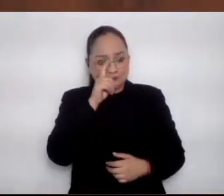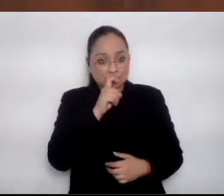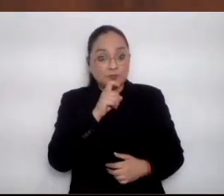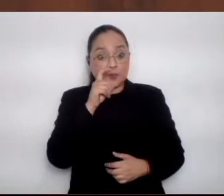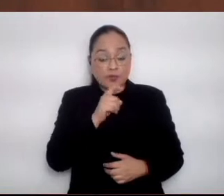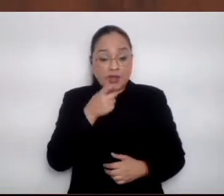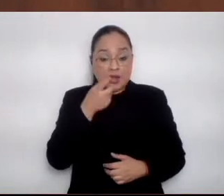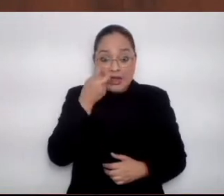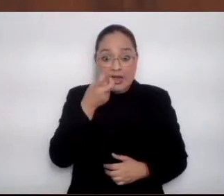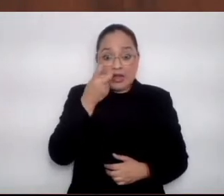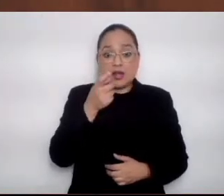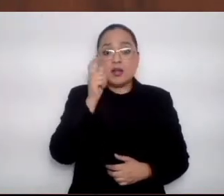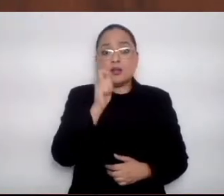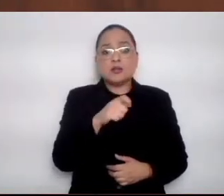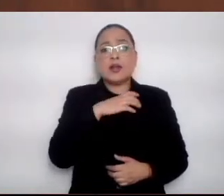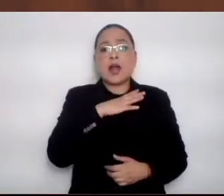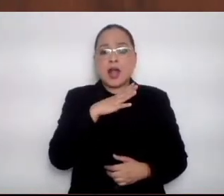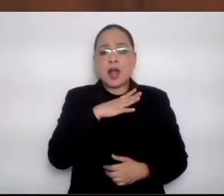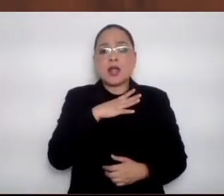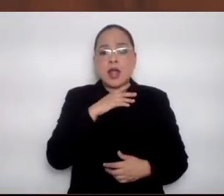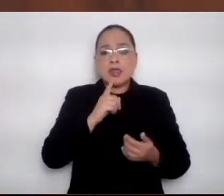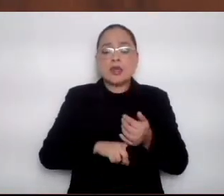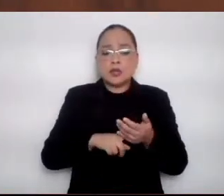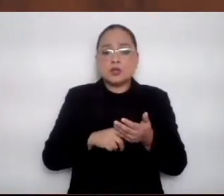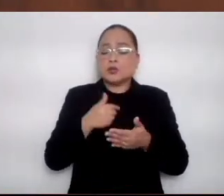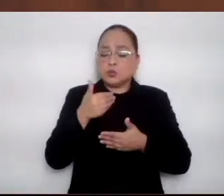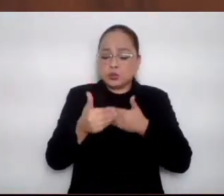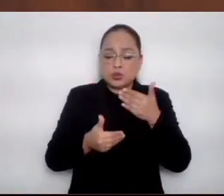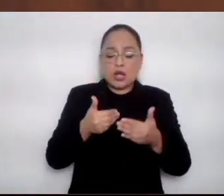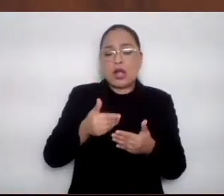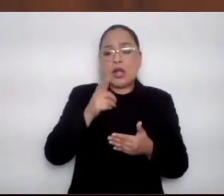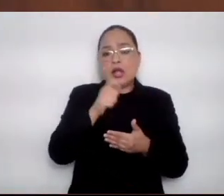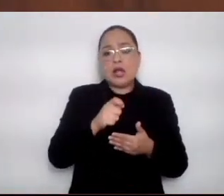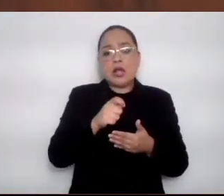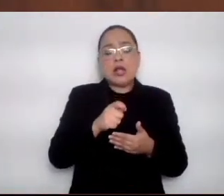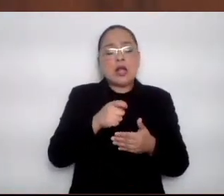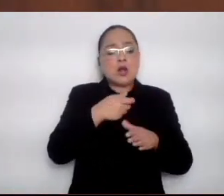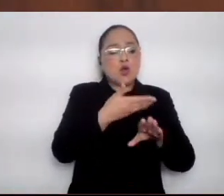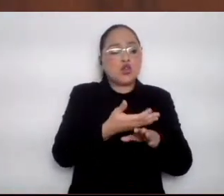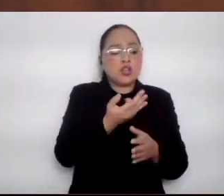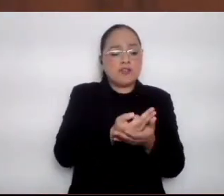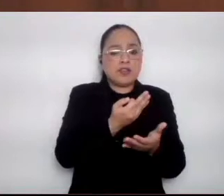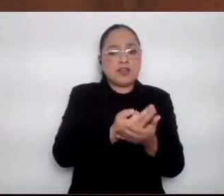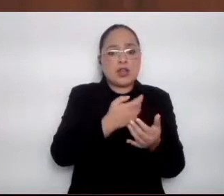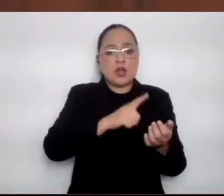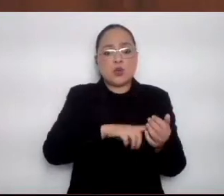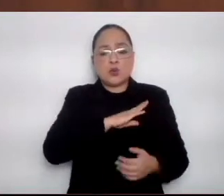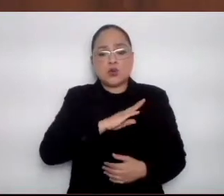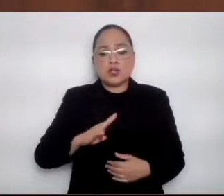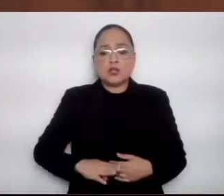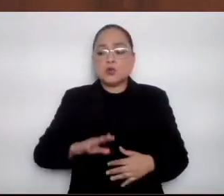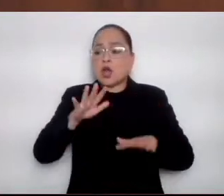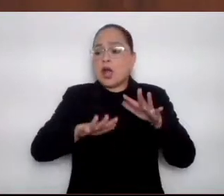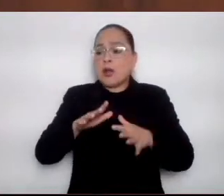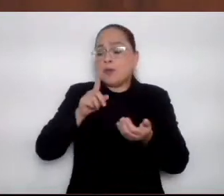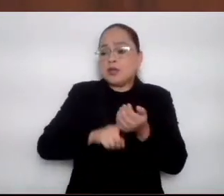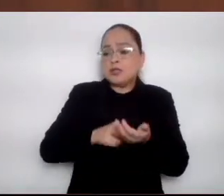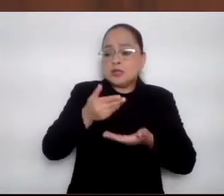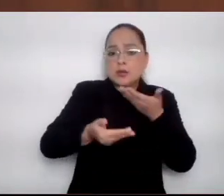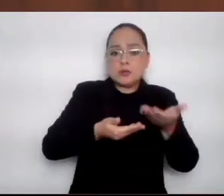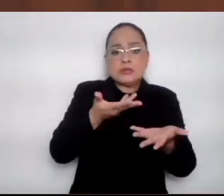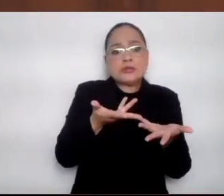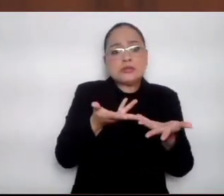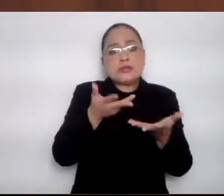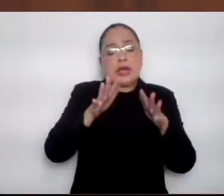generando procesos que están afectando las finanzas de los municipios y por ende la capacidad de prestación de servicios tan importantes como el de seguridad en